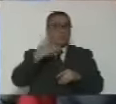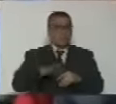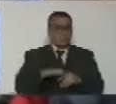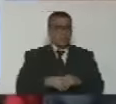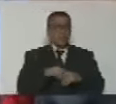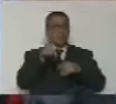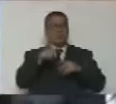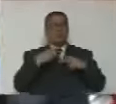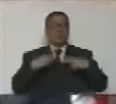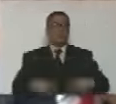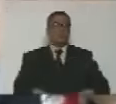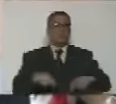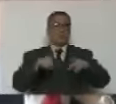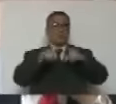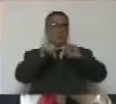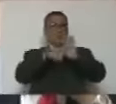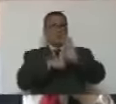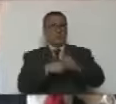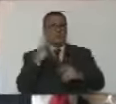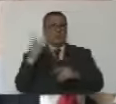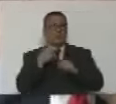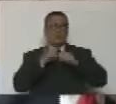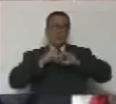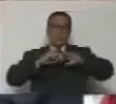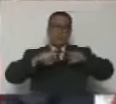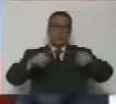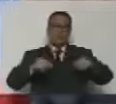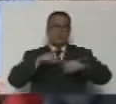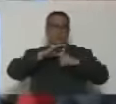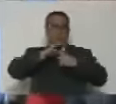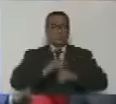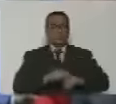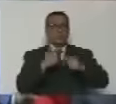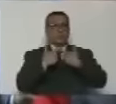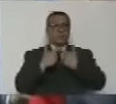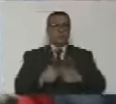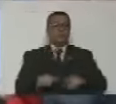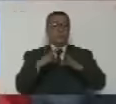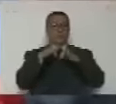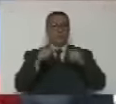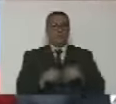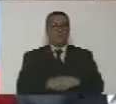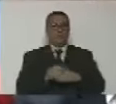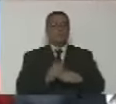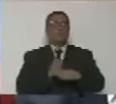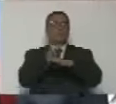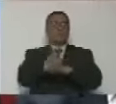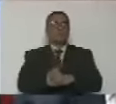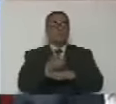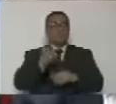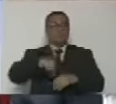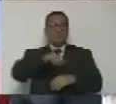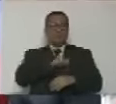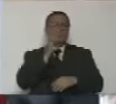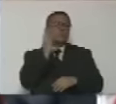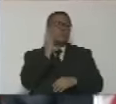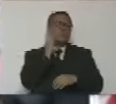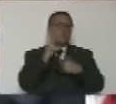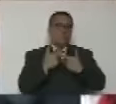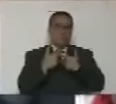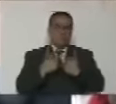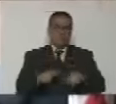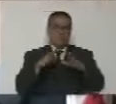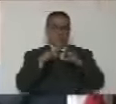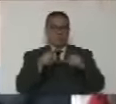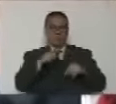a dar vida al moribundo, soltura al oprimido y libertad a todos. Vayamos con nuestro ejemplo a dar libertad